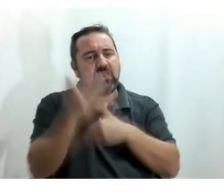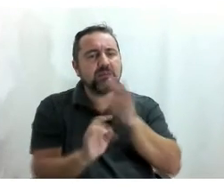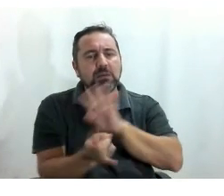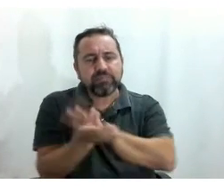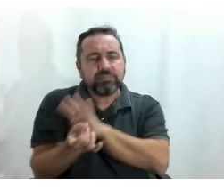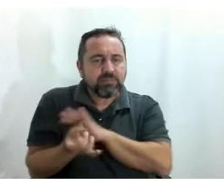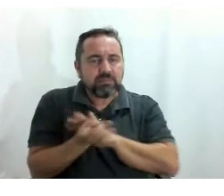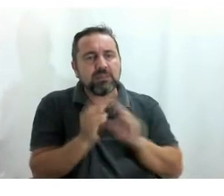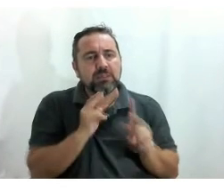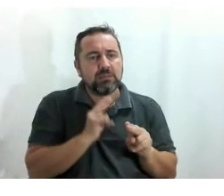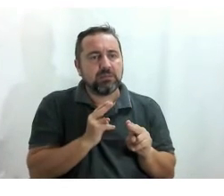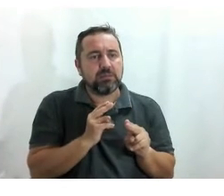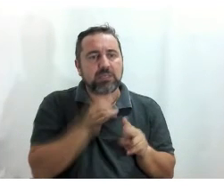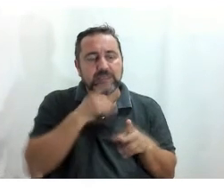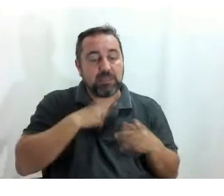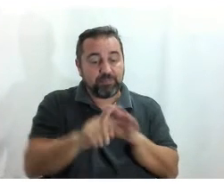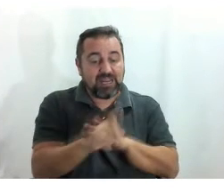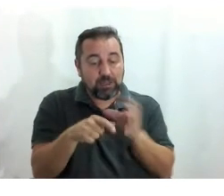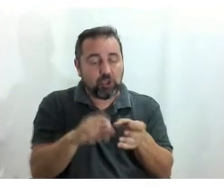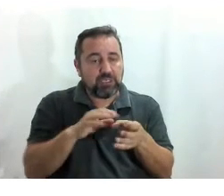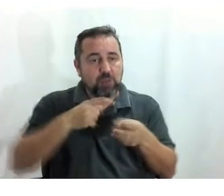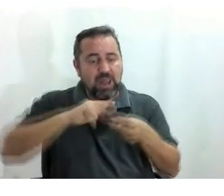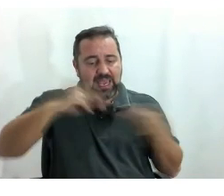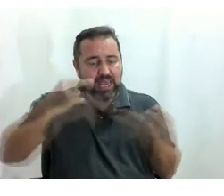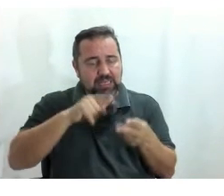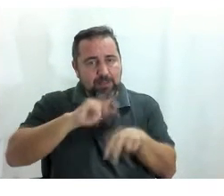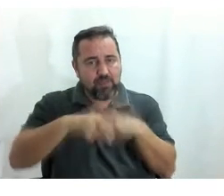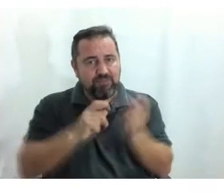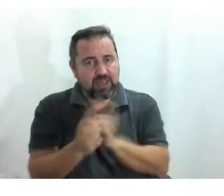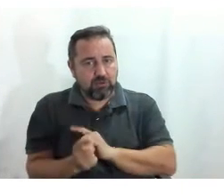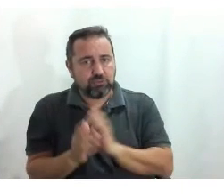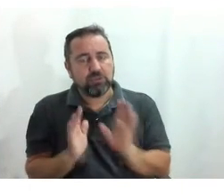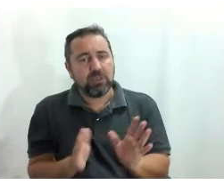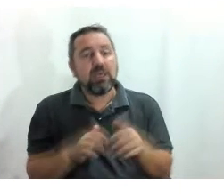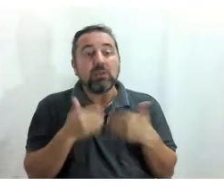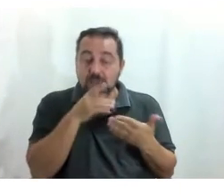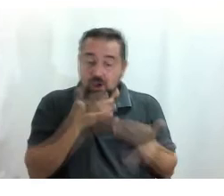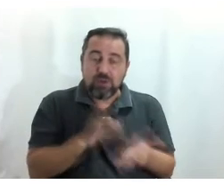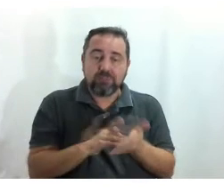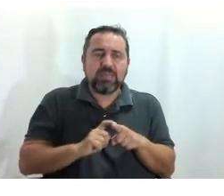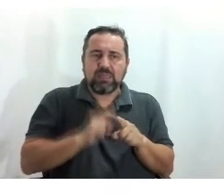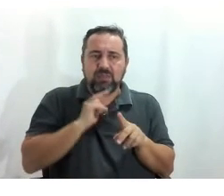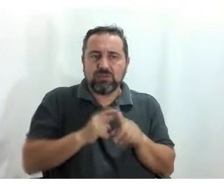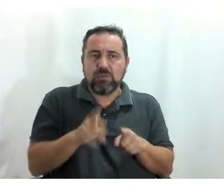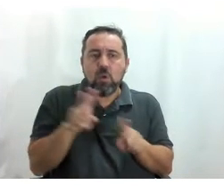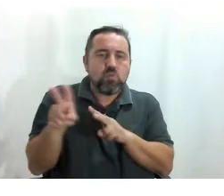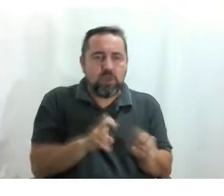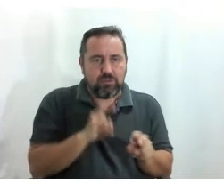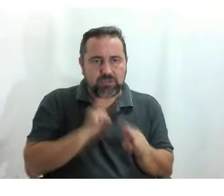generación de ratones modificados genéticamente, y en la actualidad estamos en la fase de caracterización de este nuevo